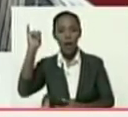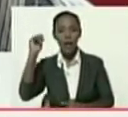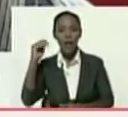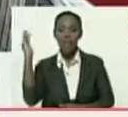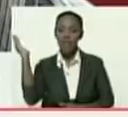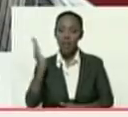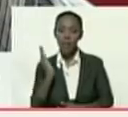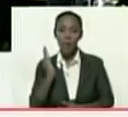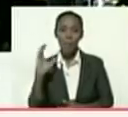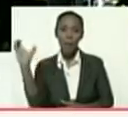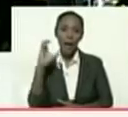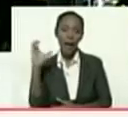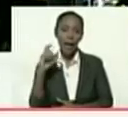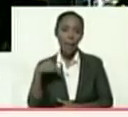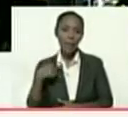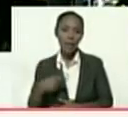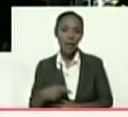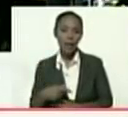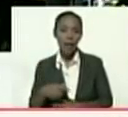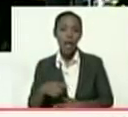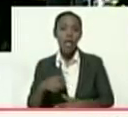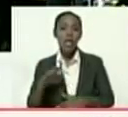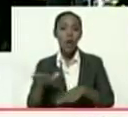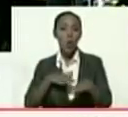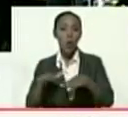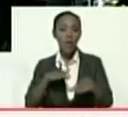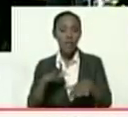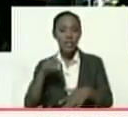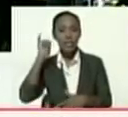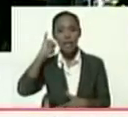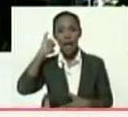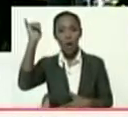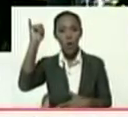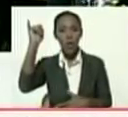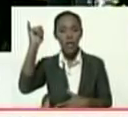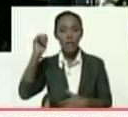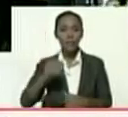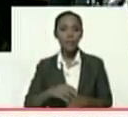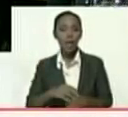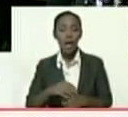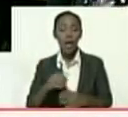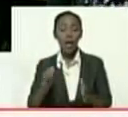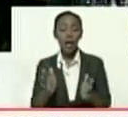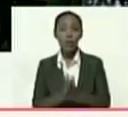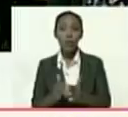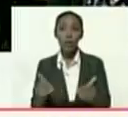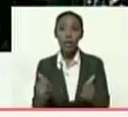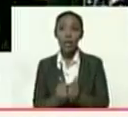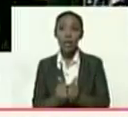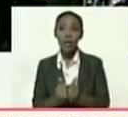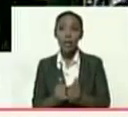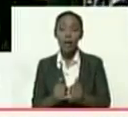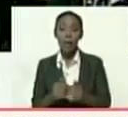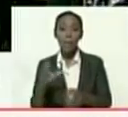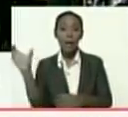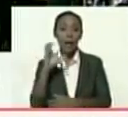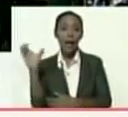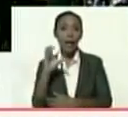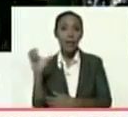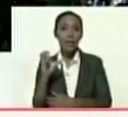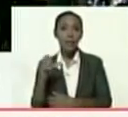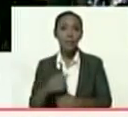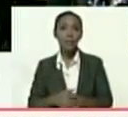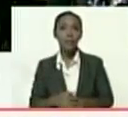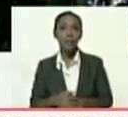Para Caracas. El día jueves estaremos en Anzoátegui. ¿Y para dónde venimos? Para Caracas.